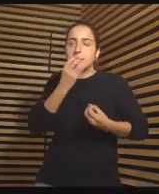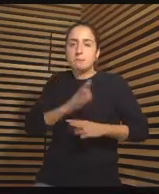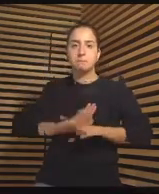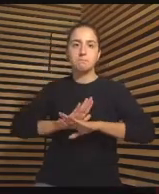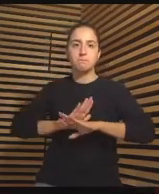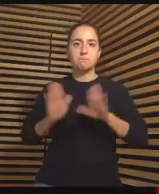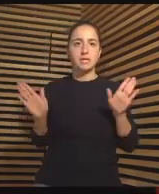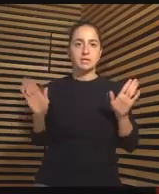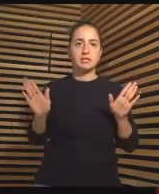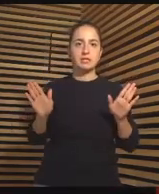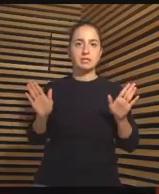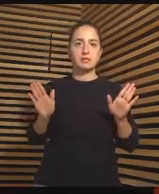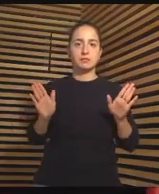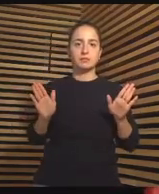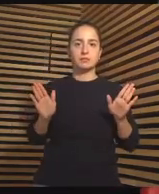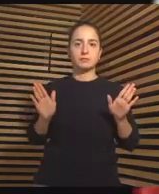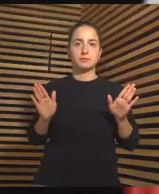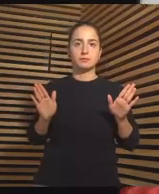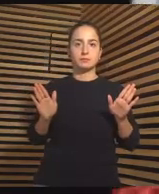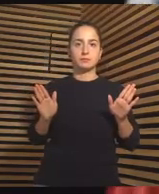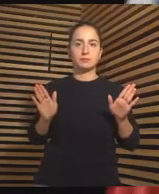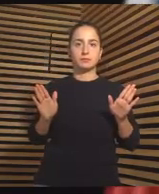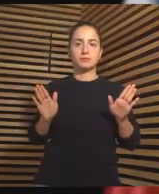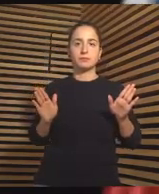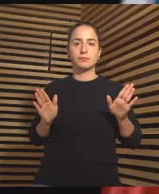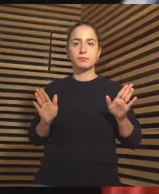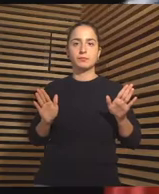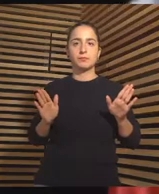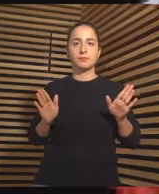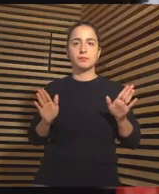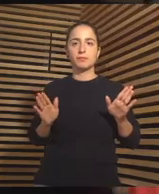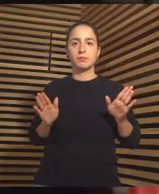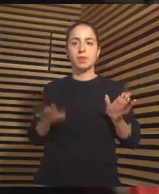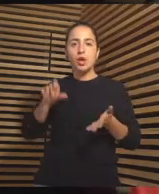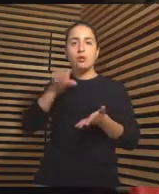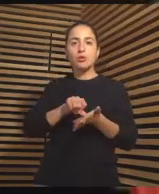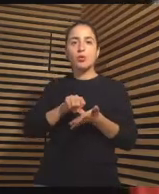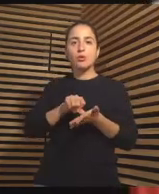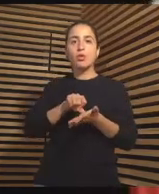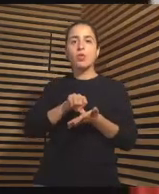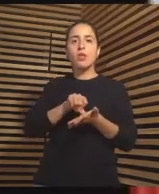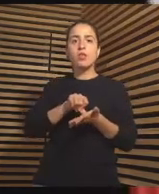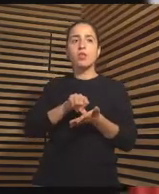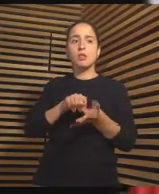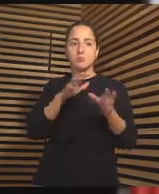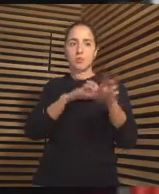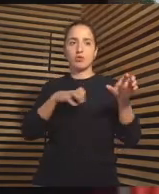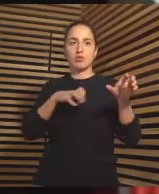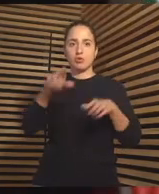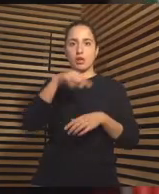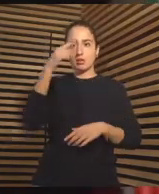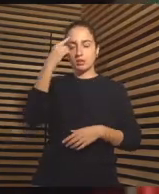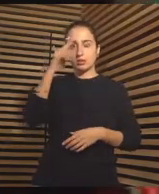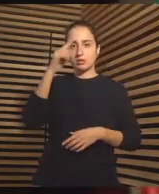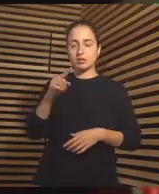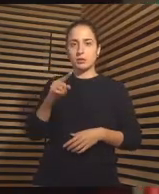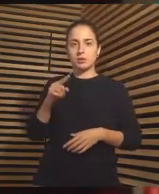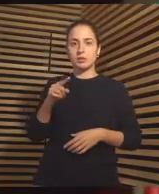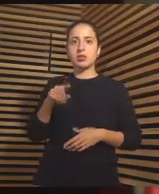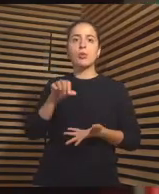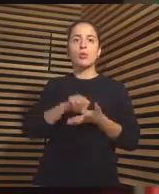Una ciudad, y lo saben la mayor parte de las personas que han intervenido, es un sistema